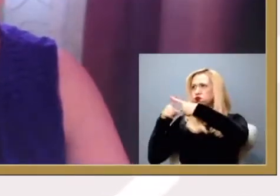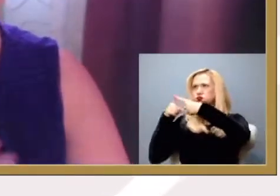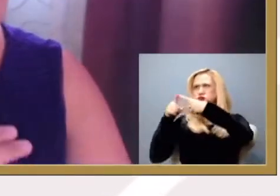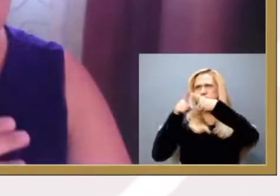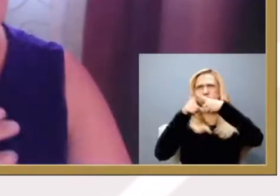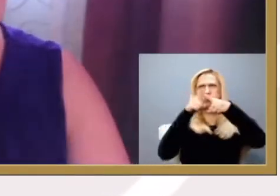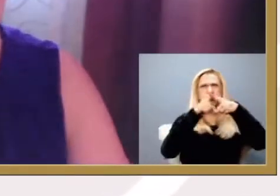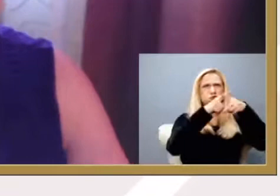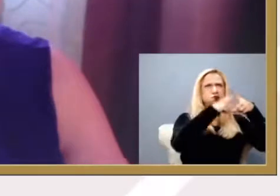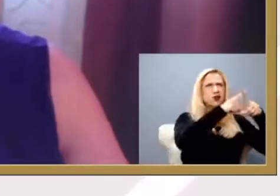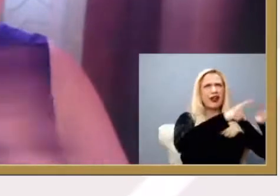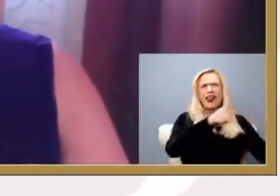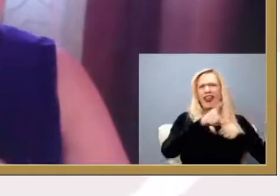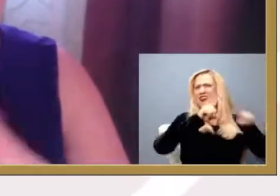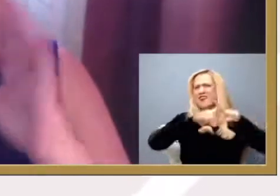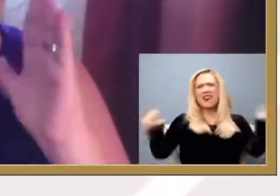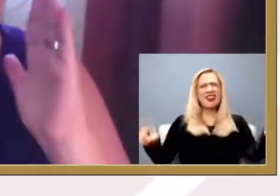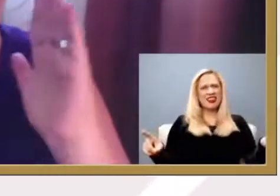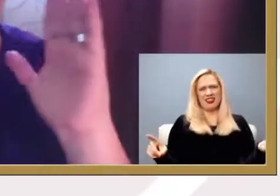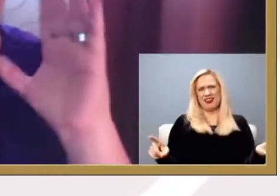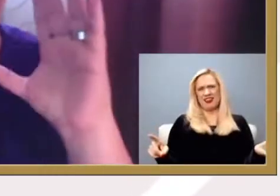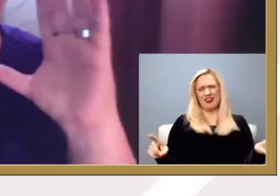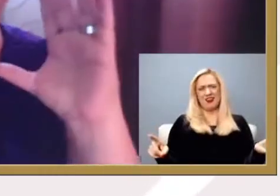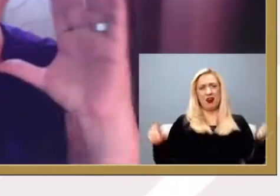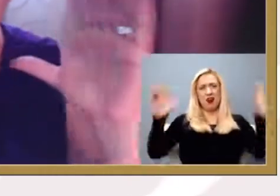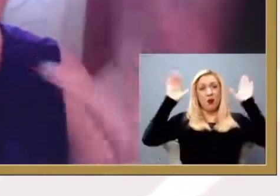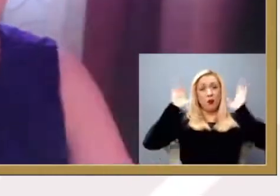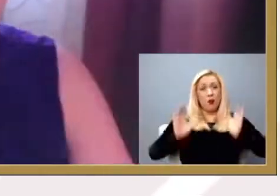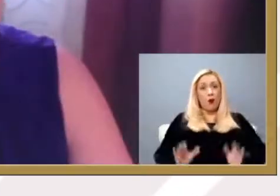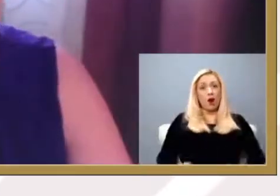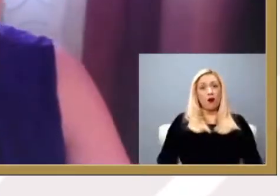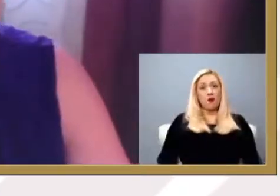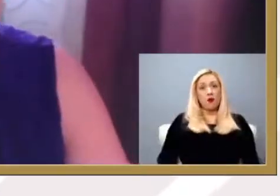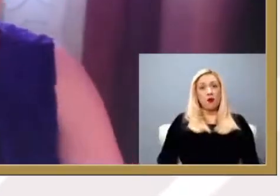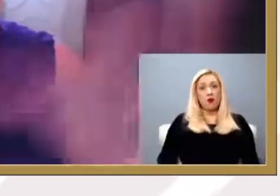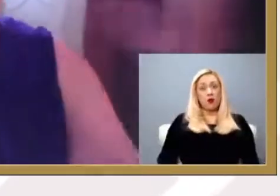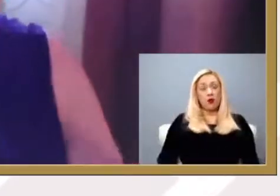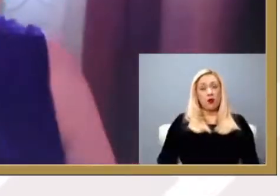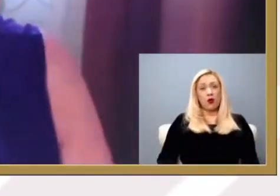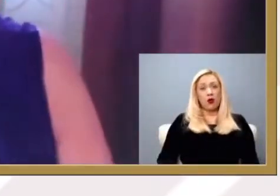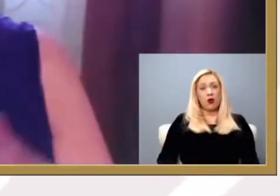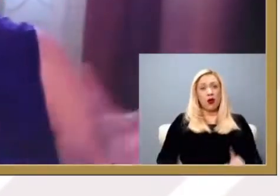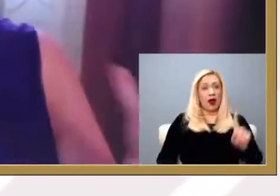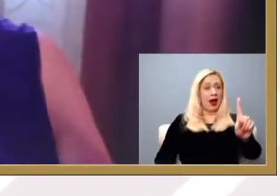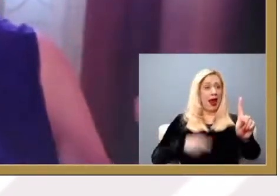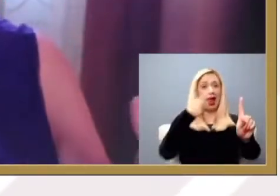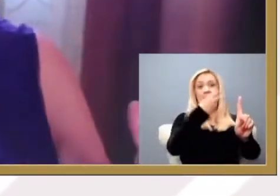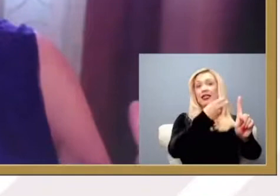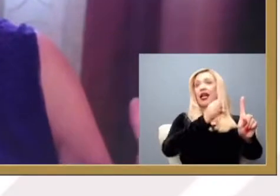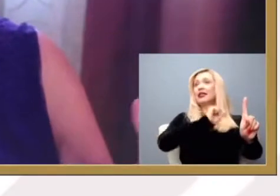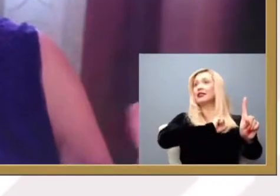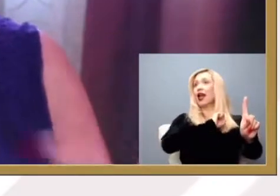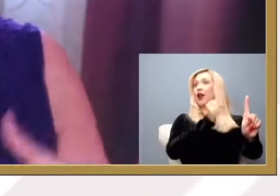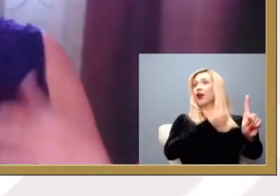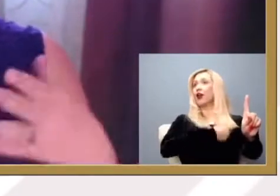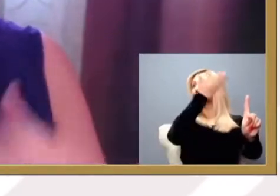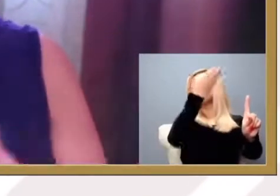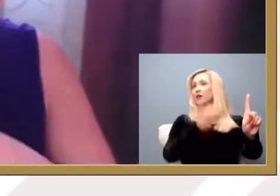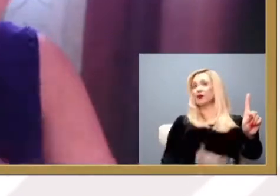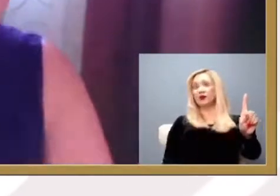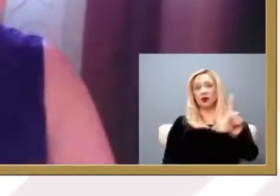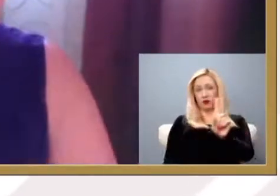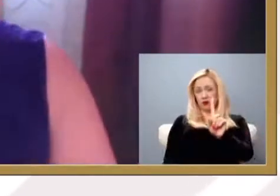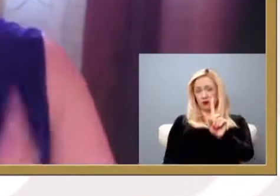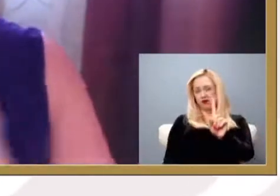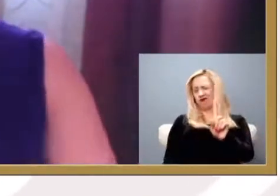Y todos y cada cuerpo, ni siquiera un cuerpo específico puede ser el cuerpo de la salud o el cuerpo de la enfermedad. Eso también es muy,